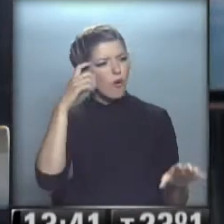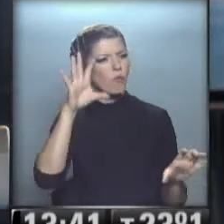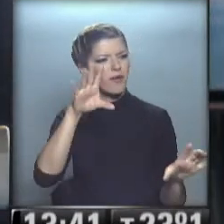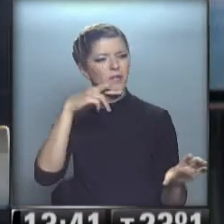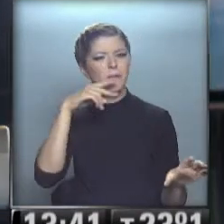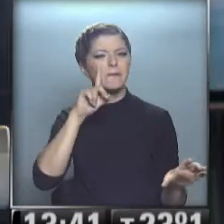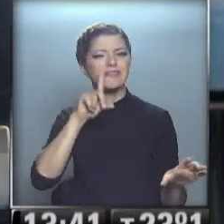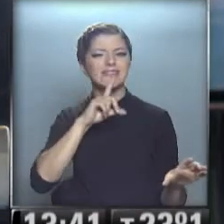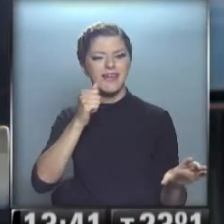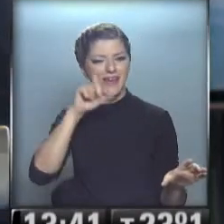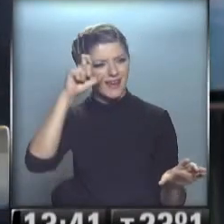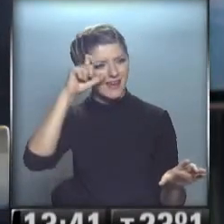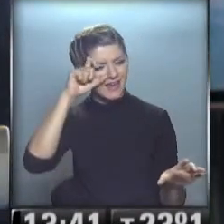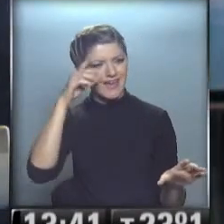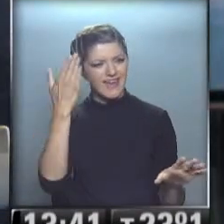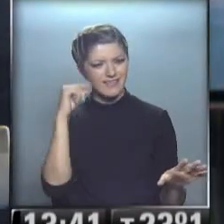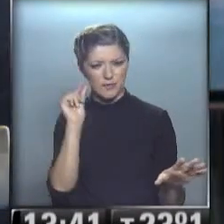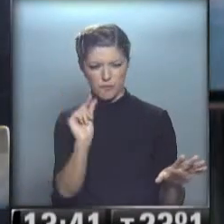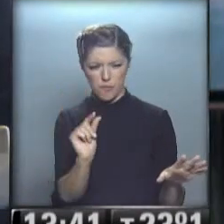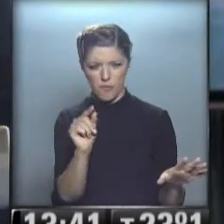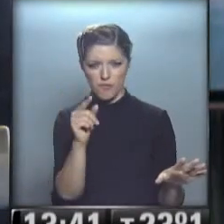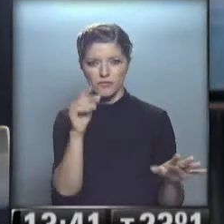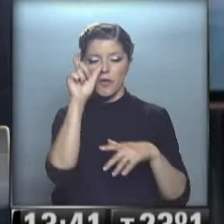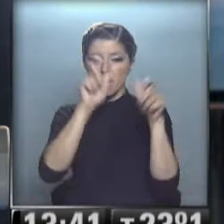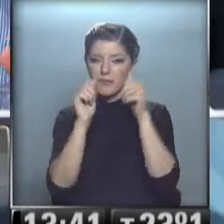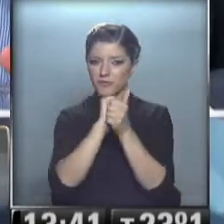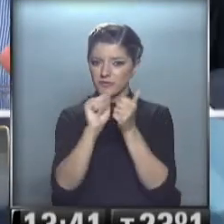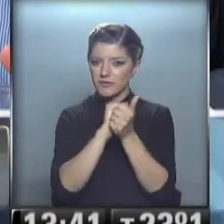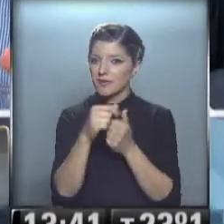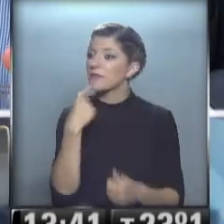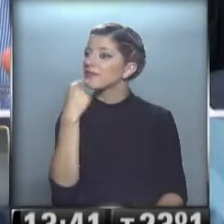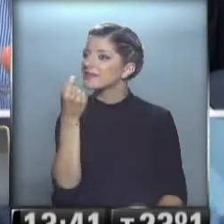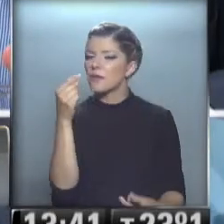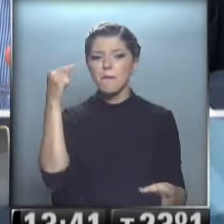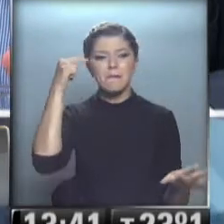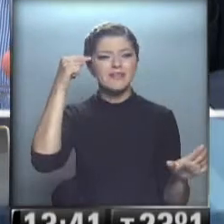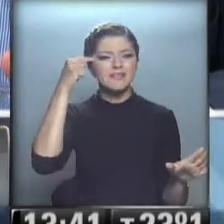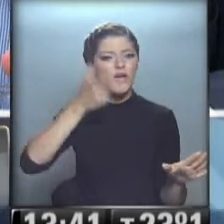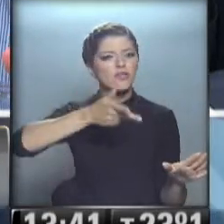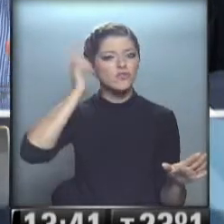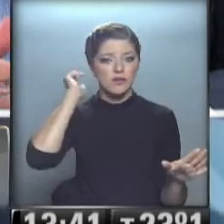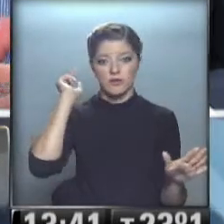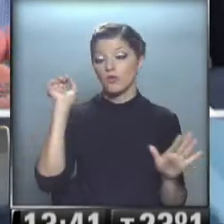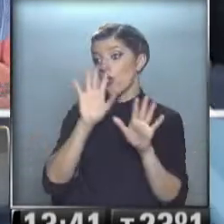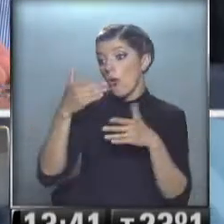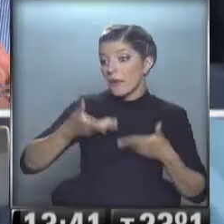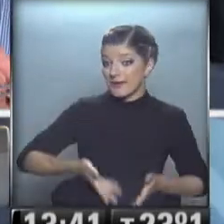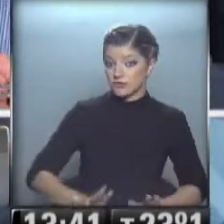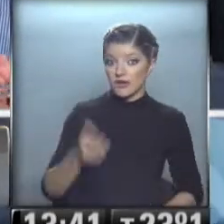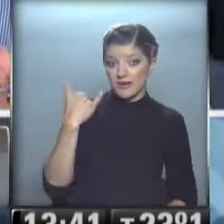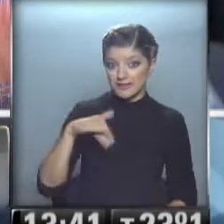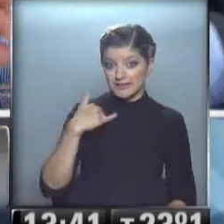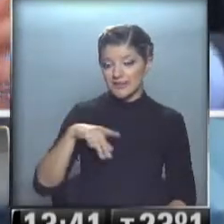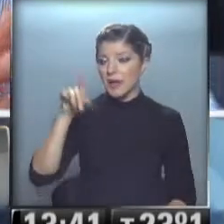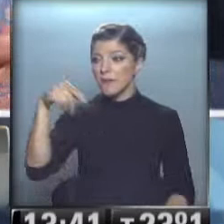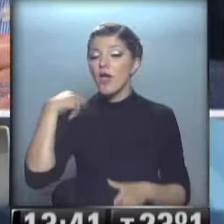hace poquito, justamente, ¿no? Este historiador, es decir, ¿por qué decís considerado chileno? ¿No? Porque él era argentino, pero vivió tanto tiempo en Chile que